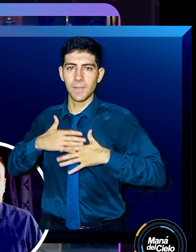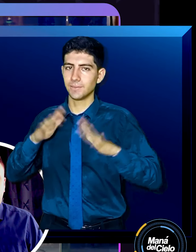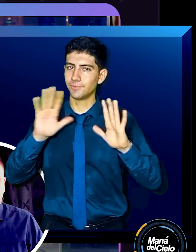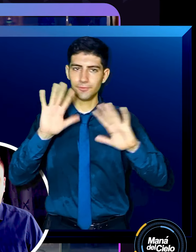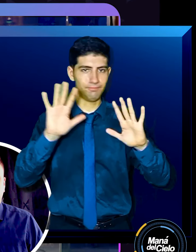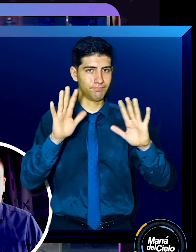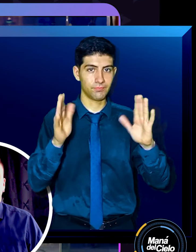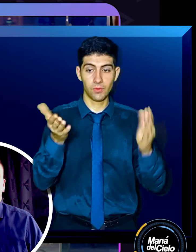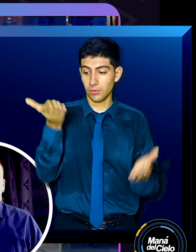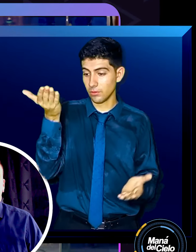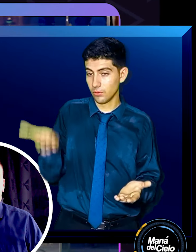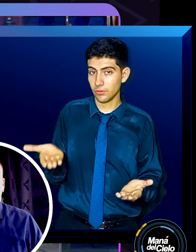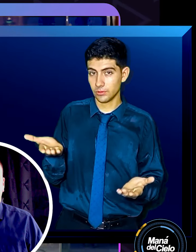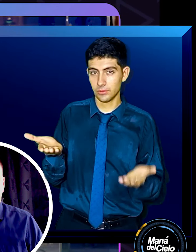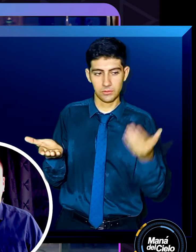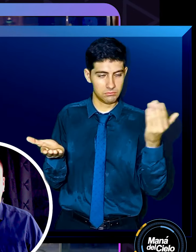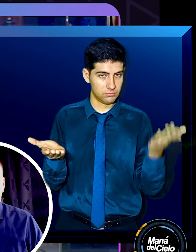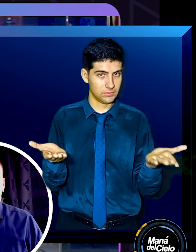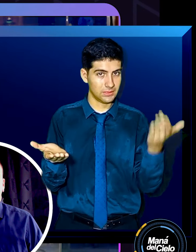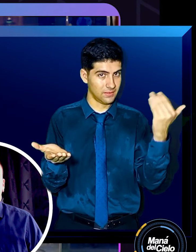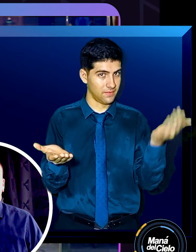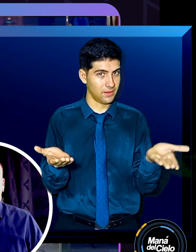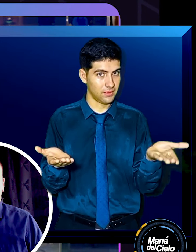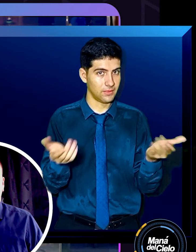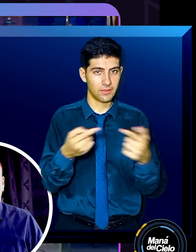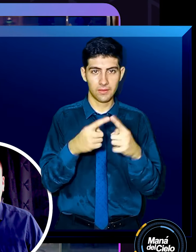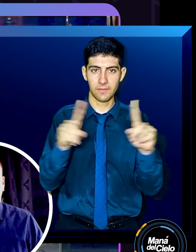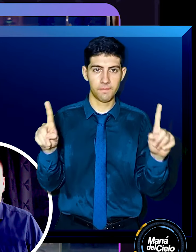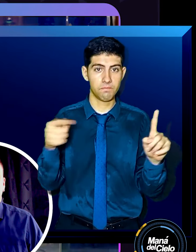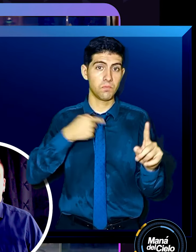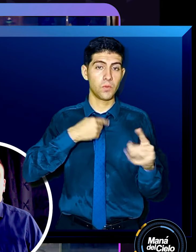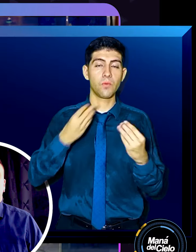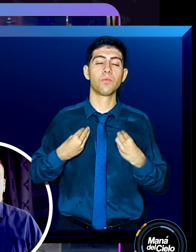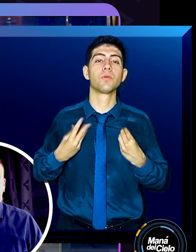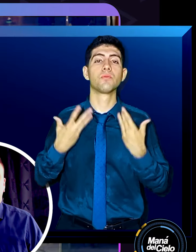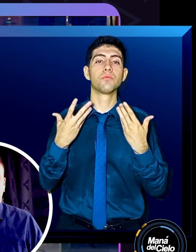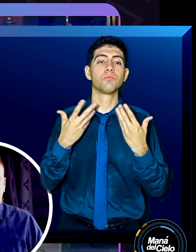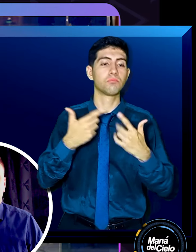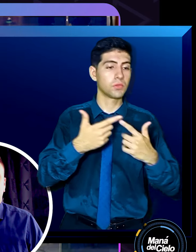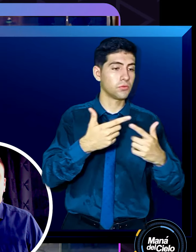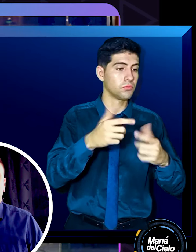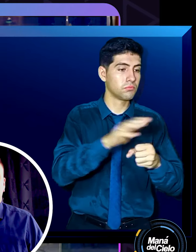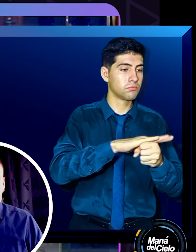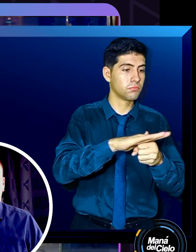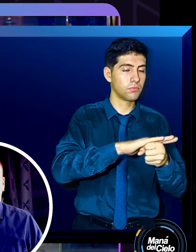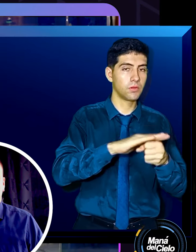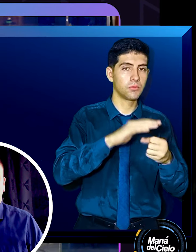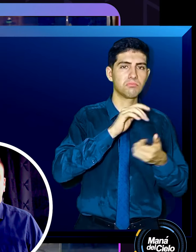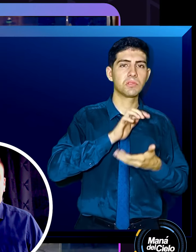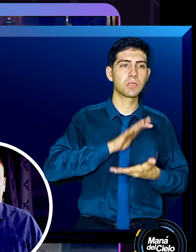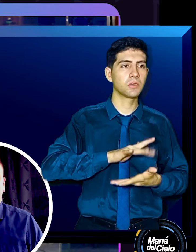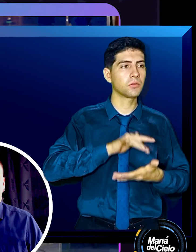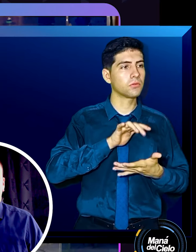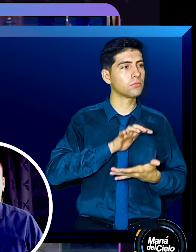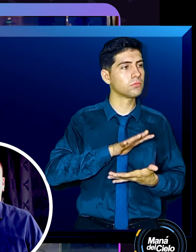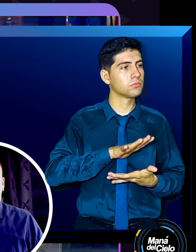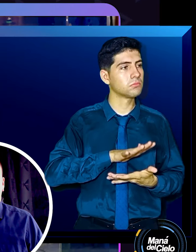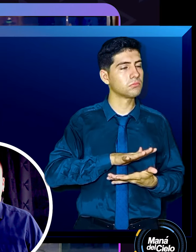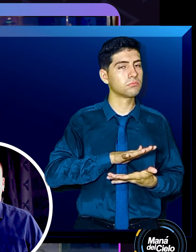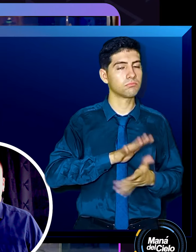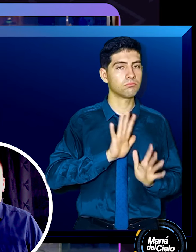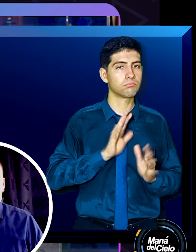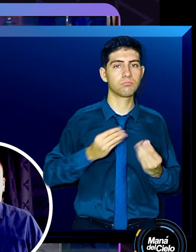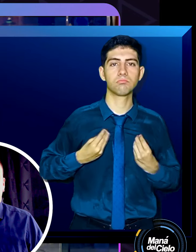La tranquilidad es una cosa. Yo vivo en un barrio muy tranquilo, muy silencioso.